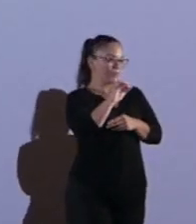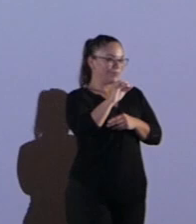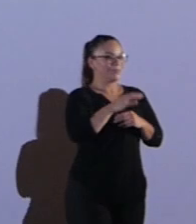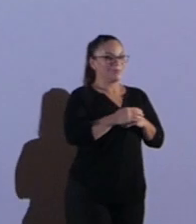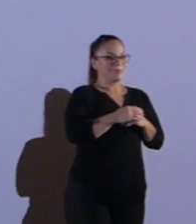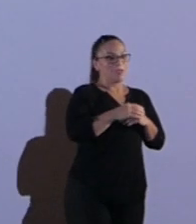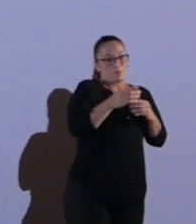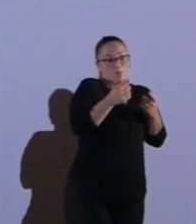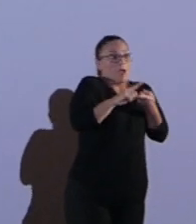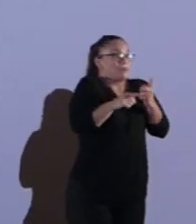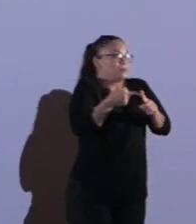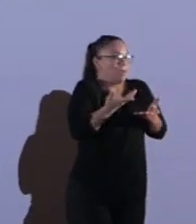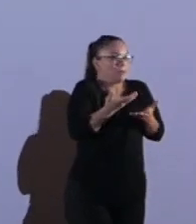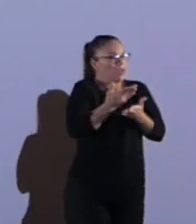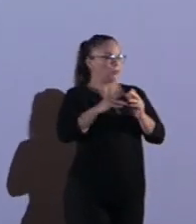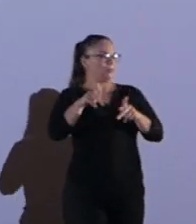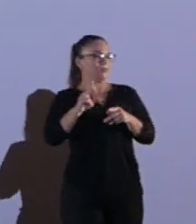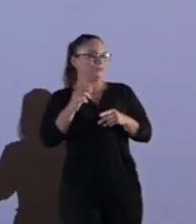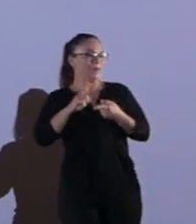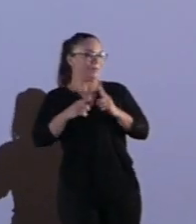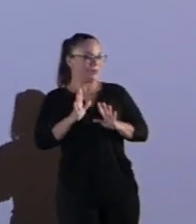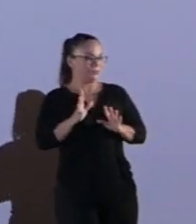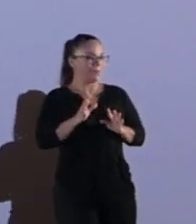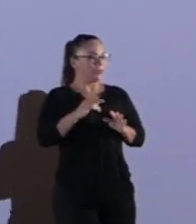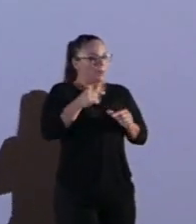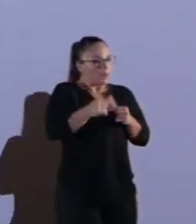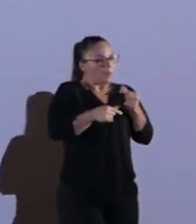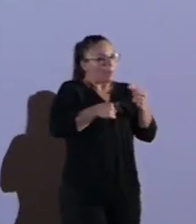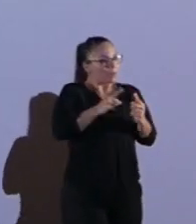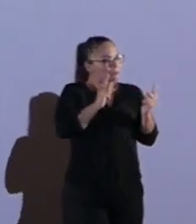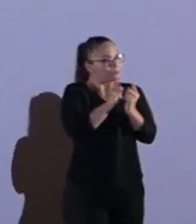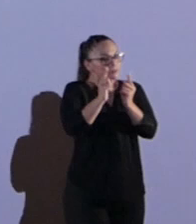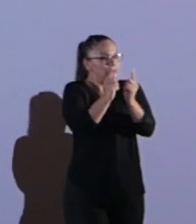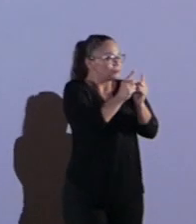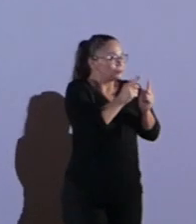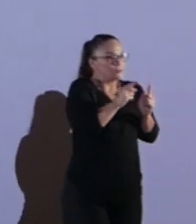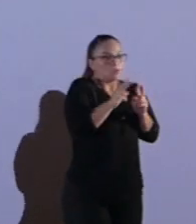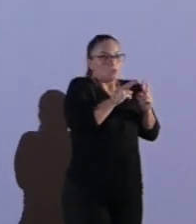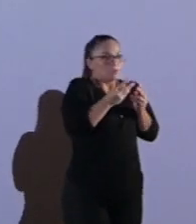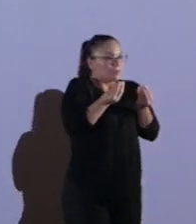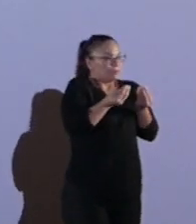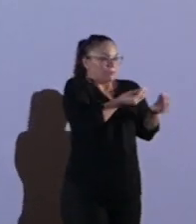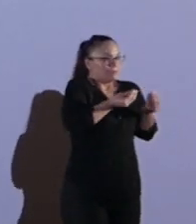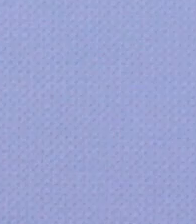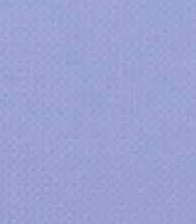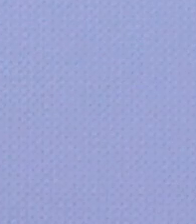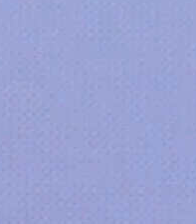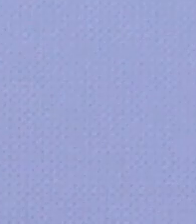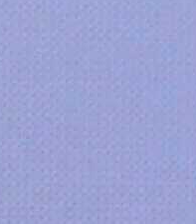y no amistades que me busquen a lo largo del tiempo y en las relaciones de trabajo